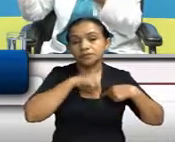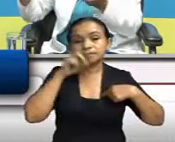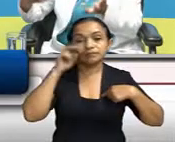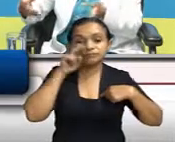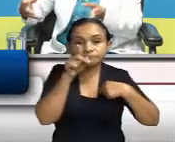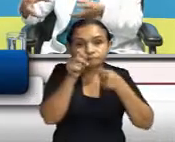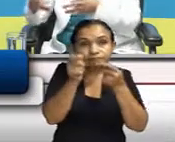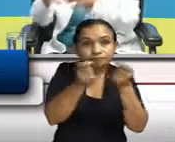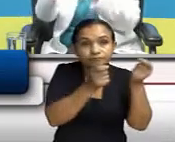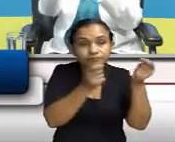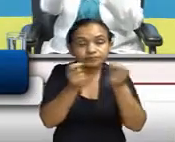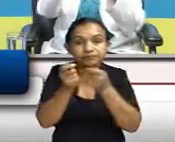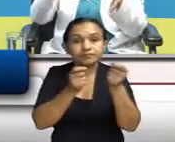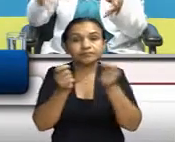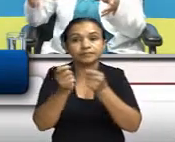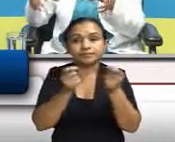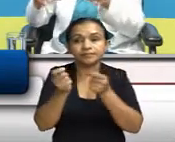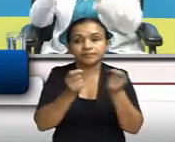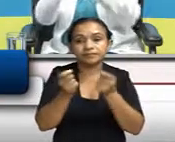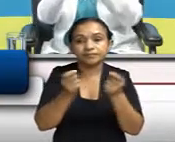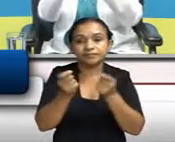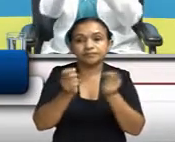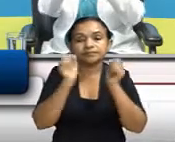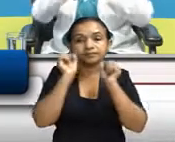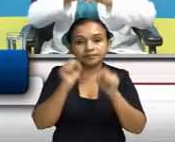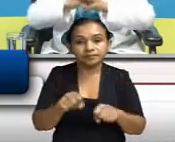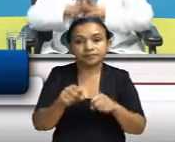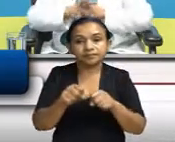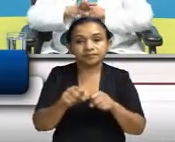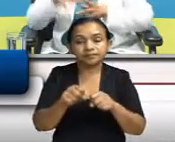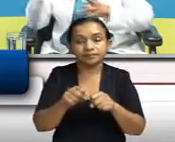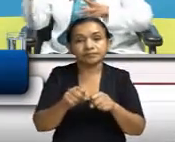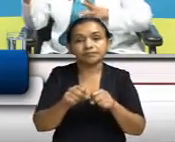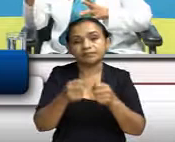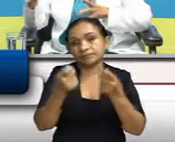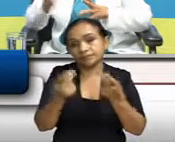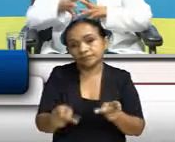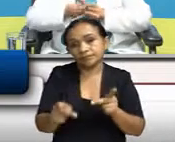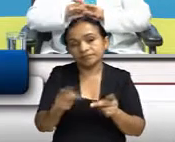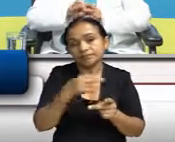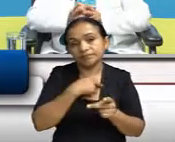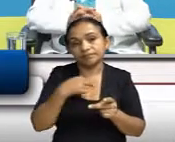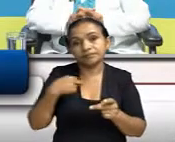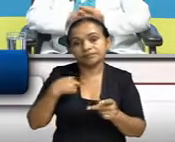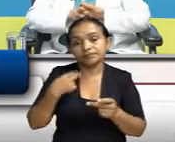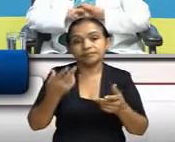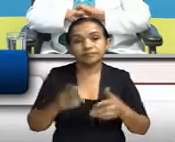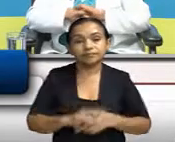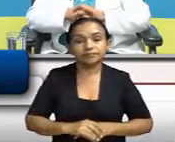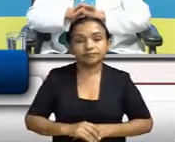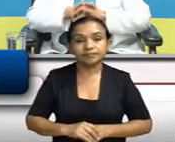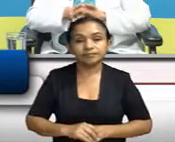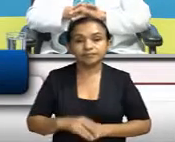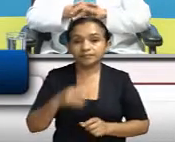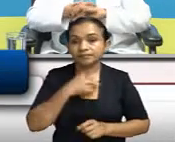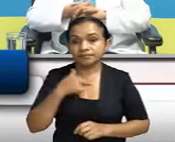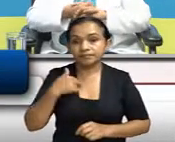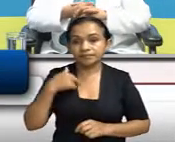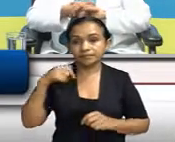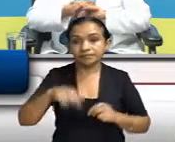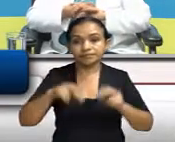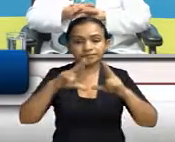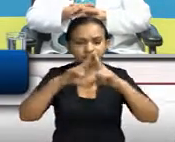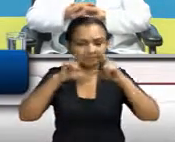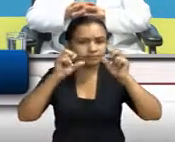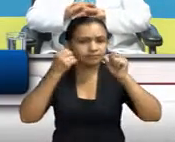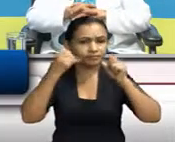de fluoroscopía, vemos las arterias y podemos ver las obstrucciones, pero eso lo hace el hemodinamista. ¿Eso lo hacen aquí en Nicaragua?